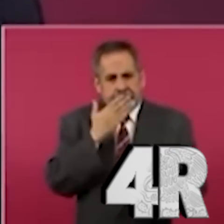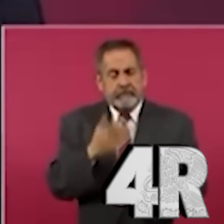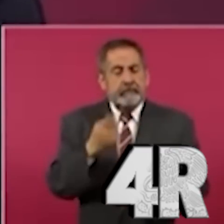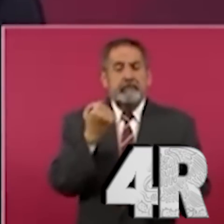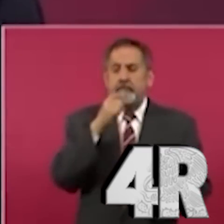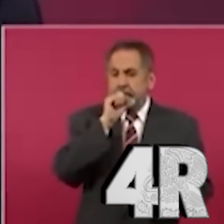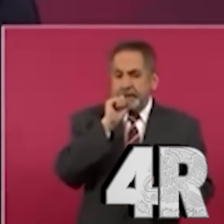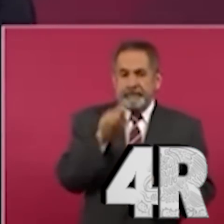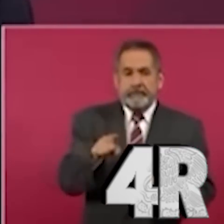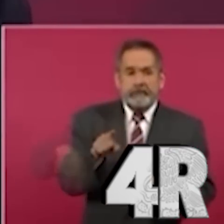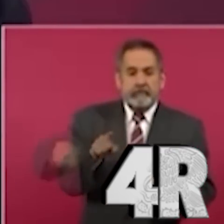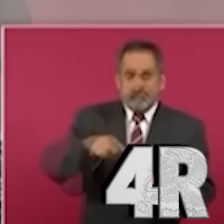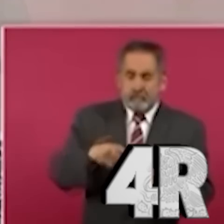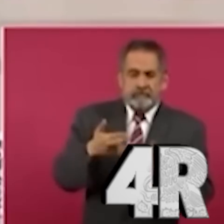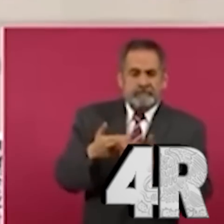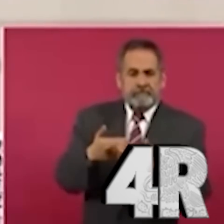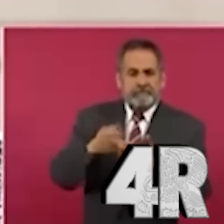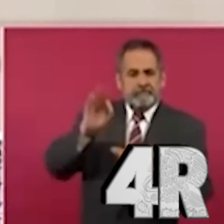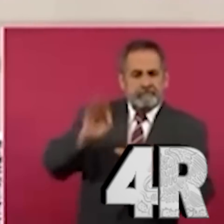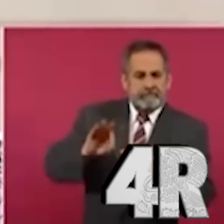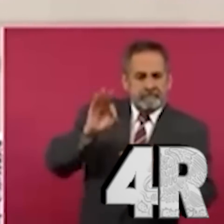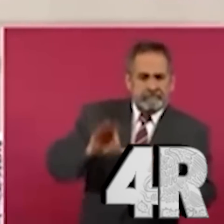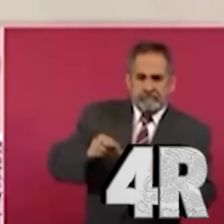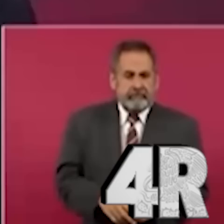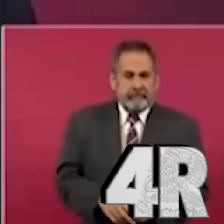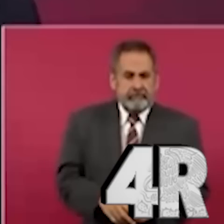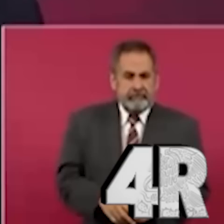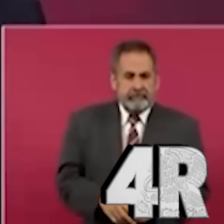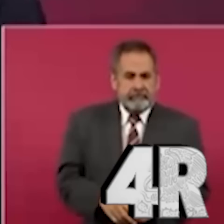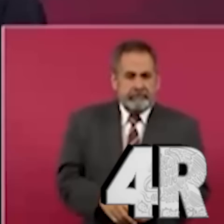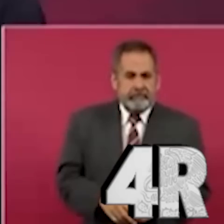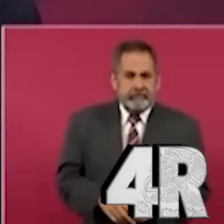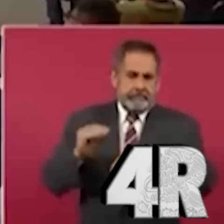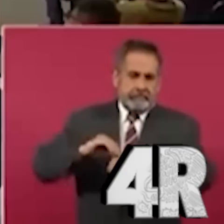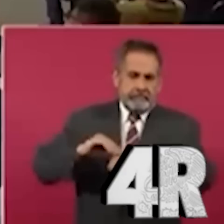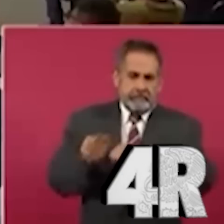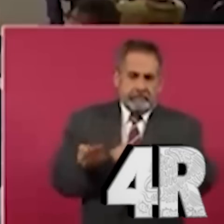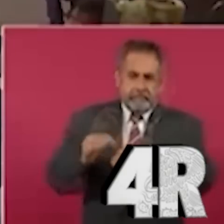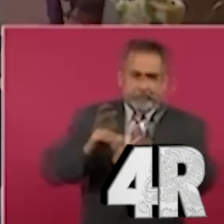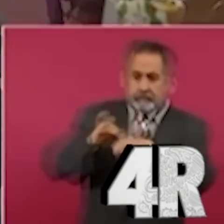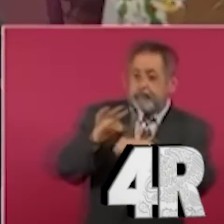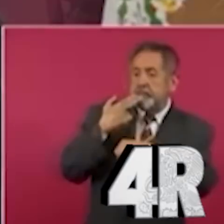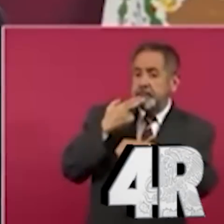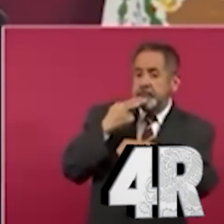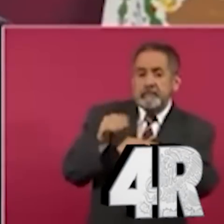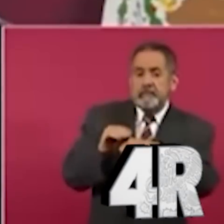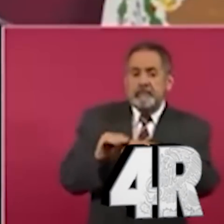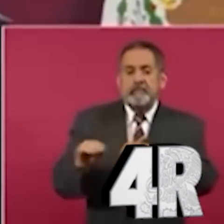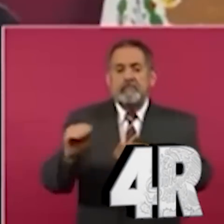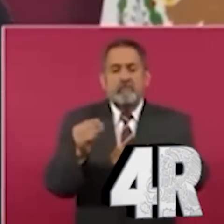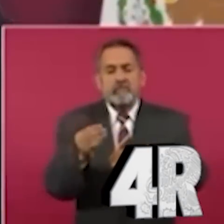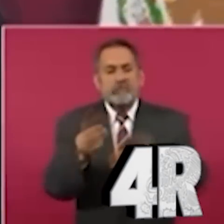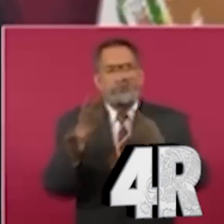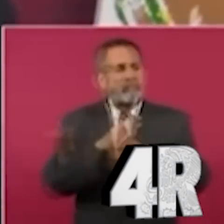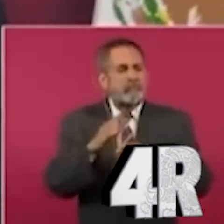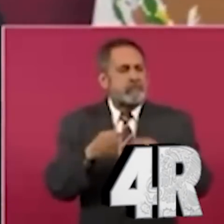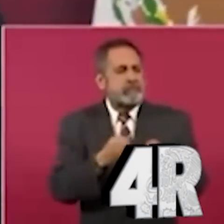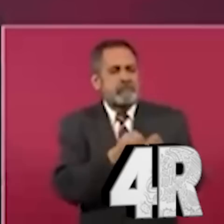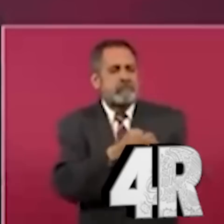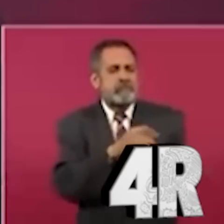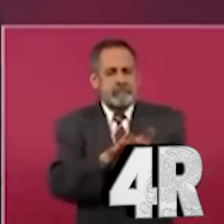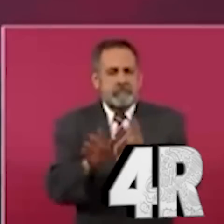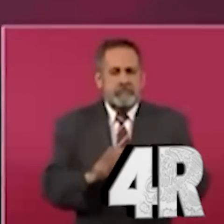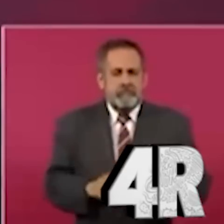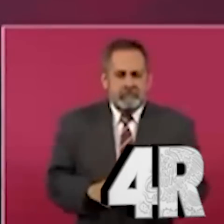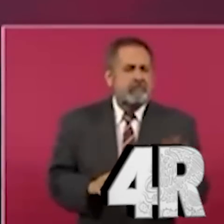que suda ese dinero en beneficio de algunos bancos. Hay